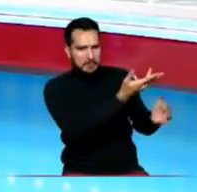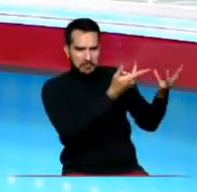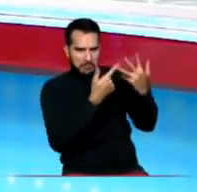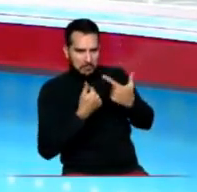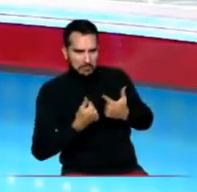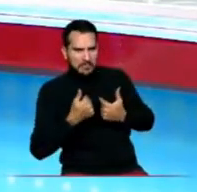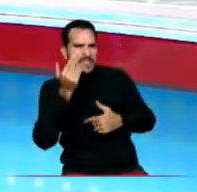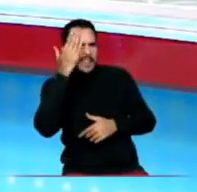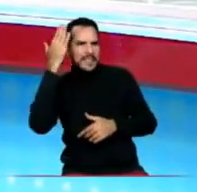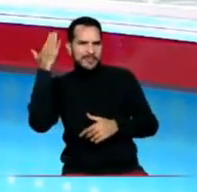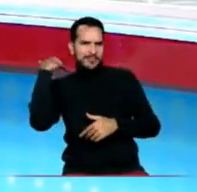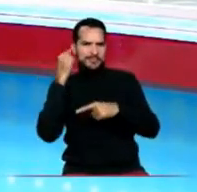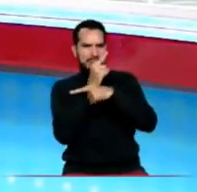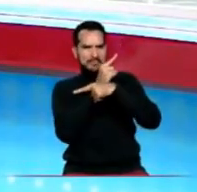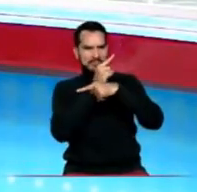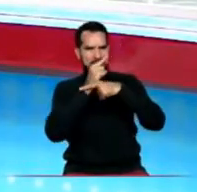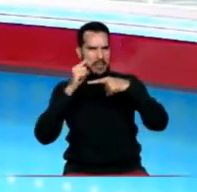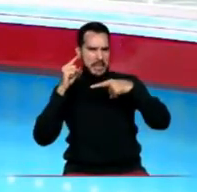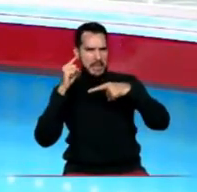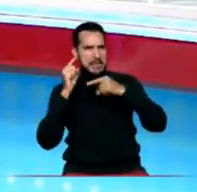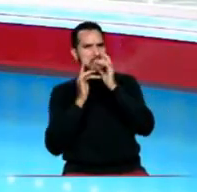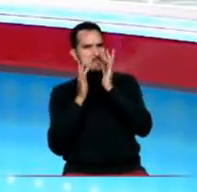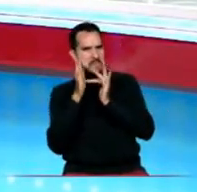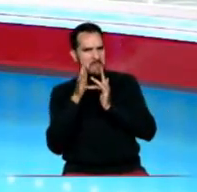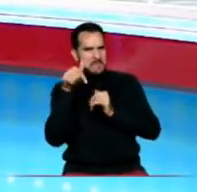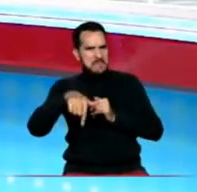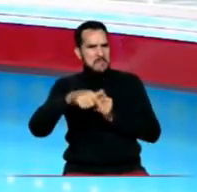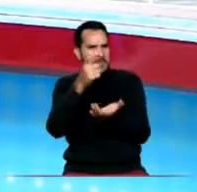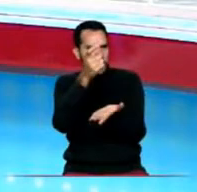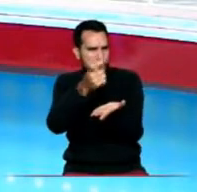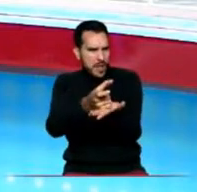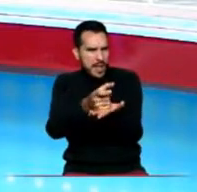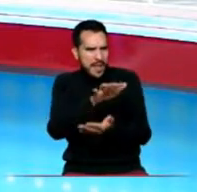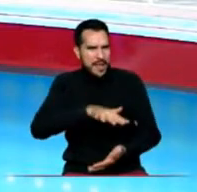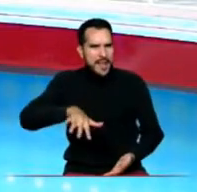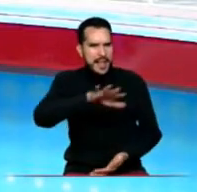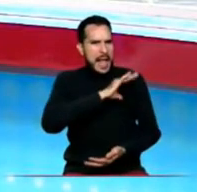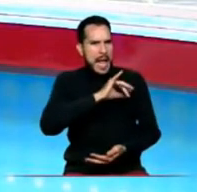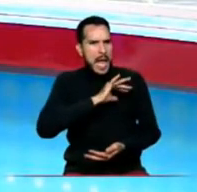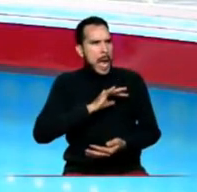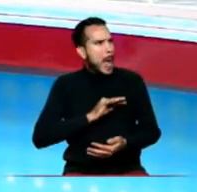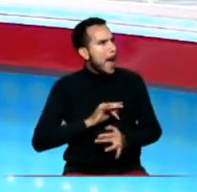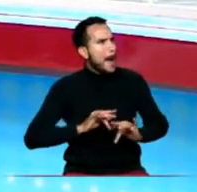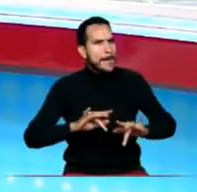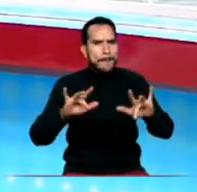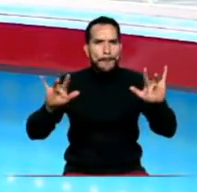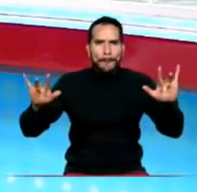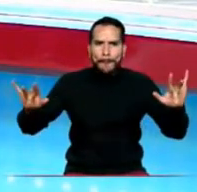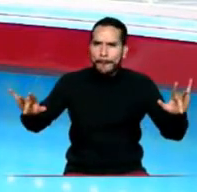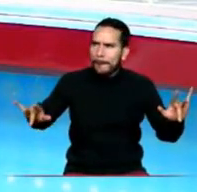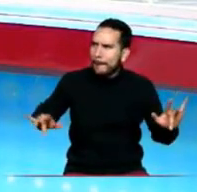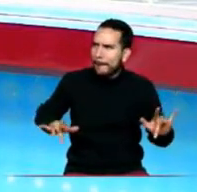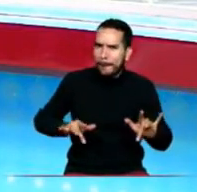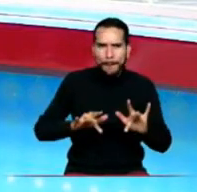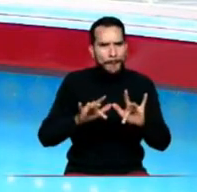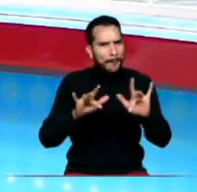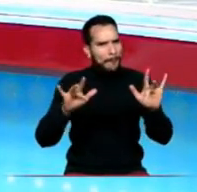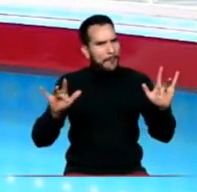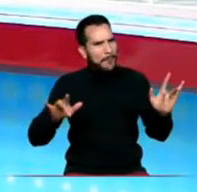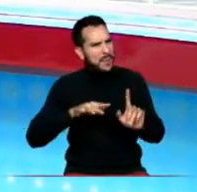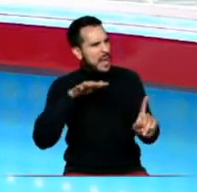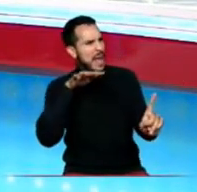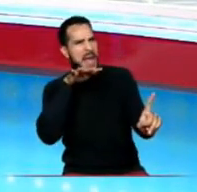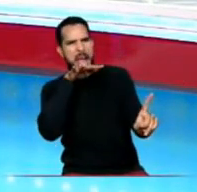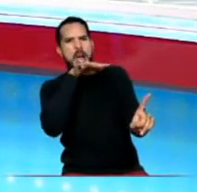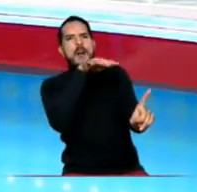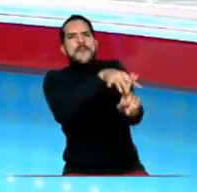Semana Santa estuvo algo sola en la ciudad. ¿Esto cómo afectó, cómo se vio reflejada en las ventas para los